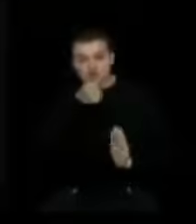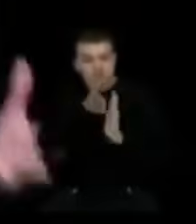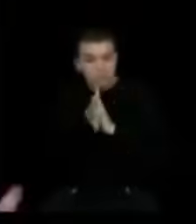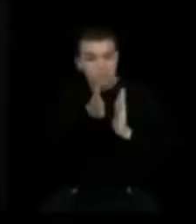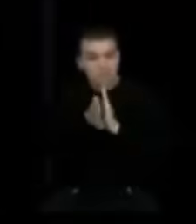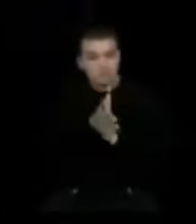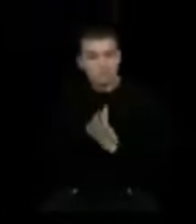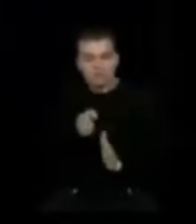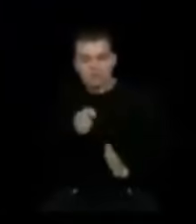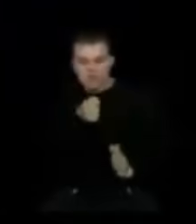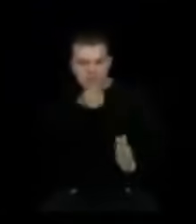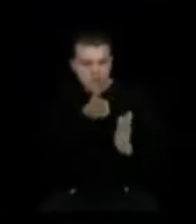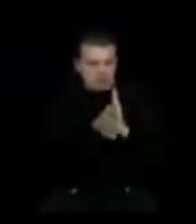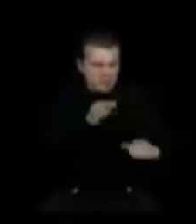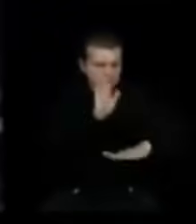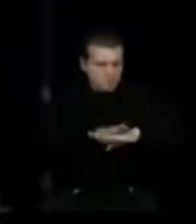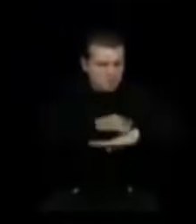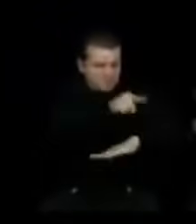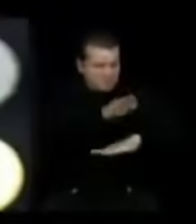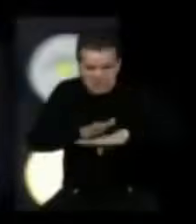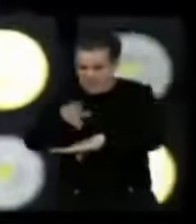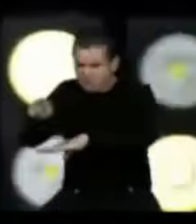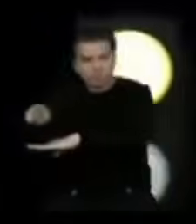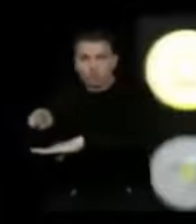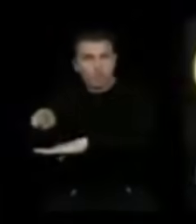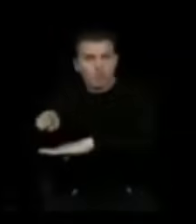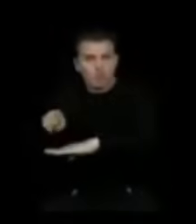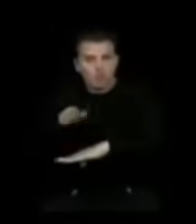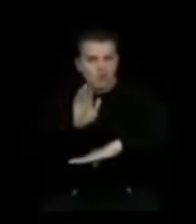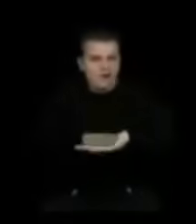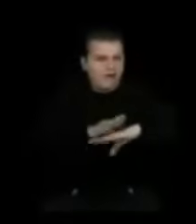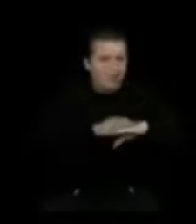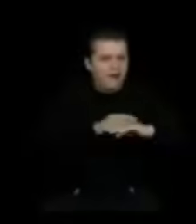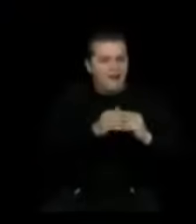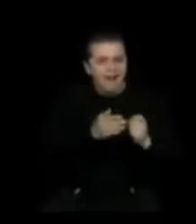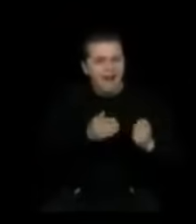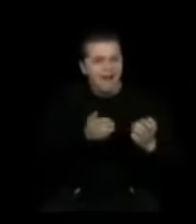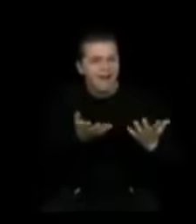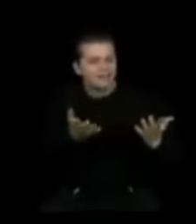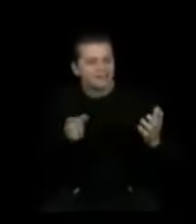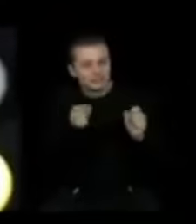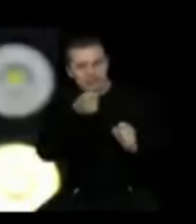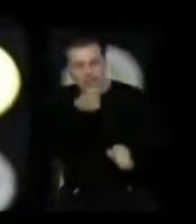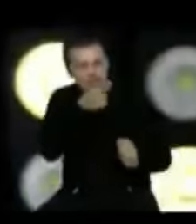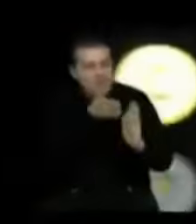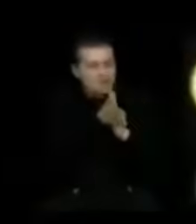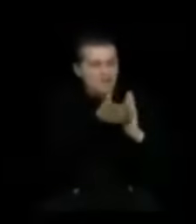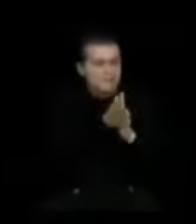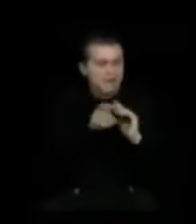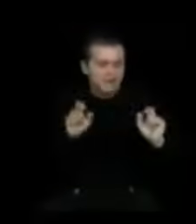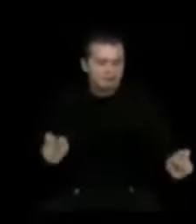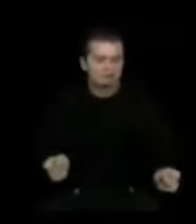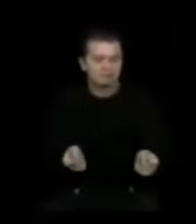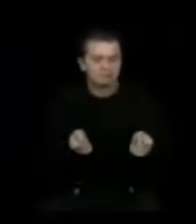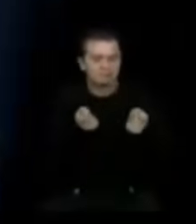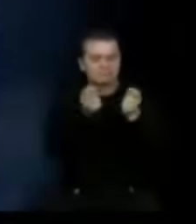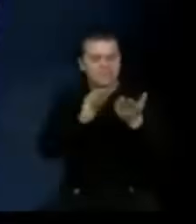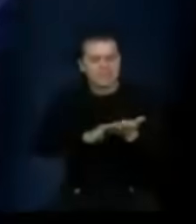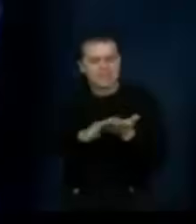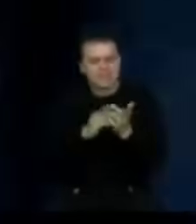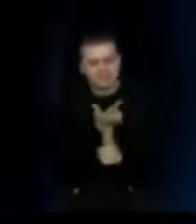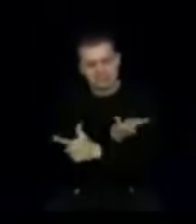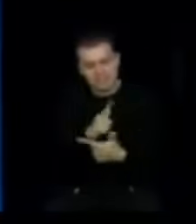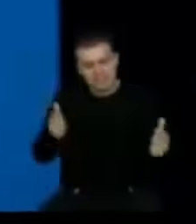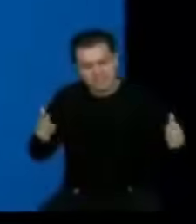noticias de condenación, de culpabilidad, es noticias de salvación, vida eterna, sanidad,